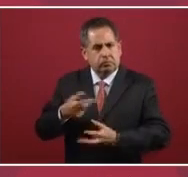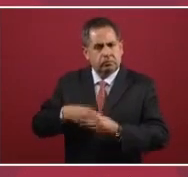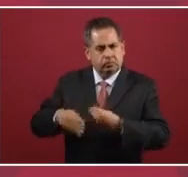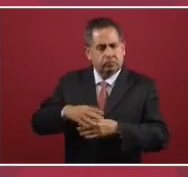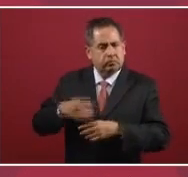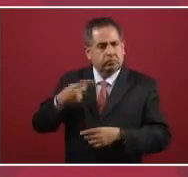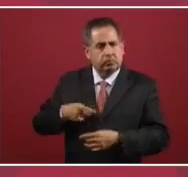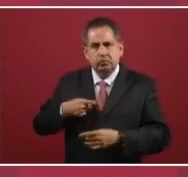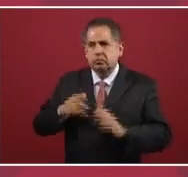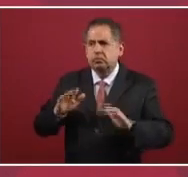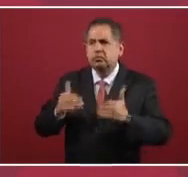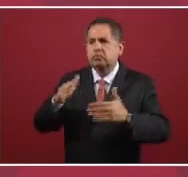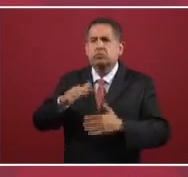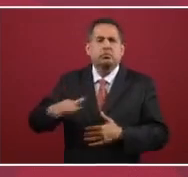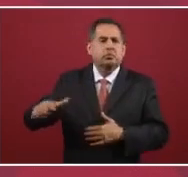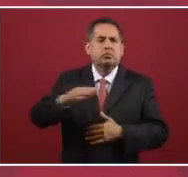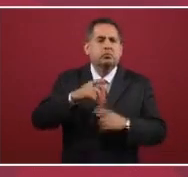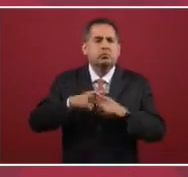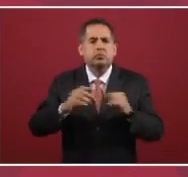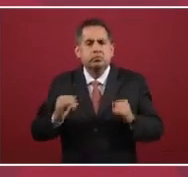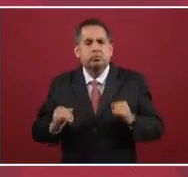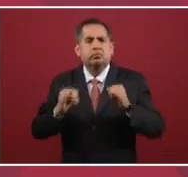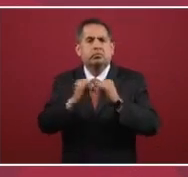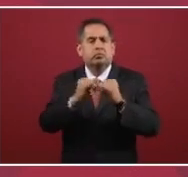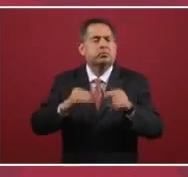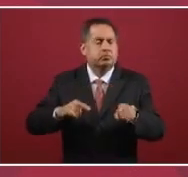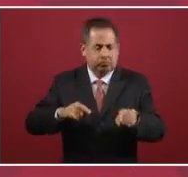de las instituciones